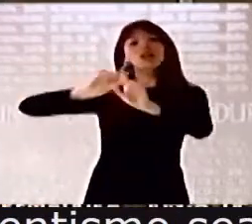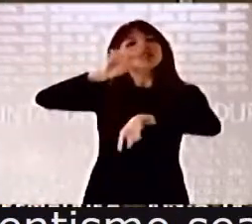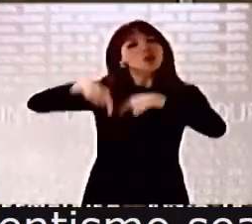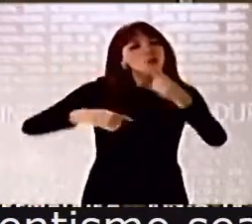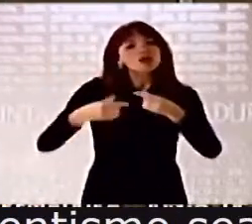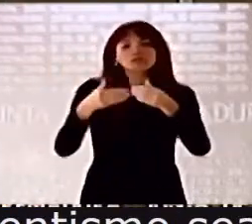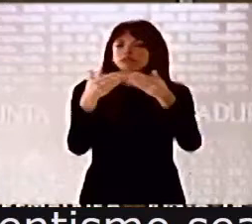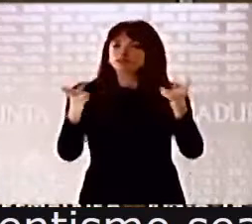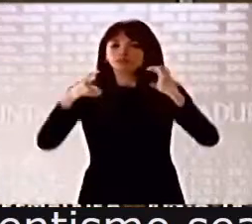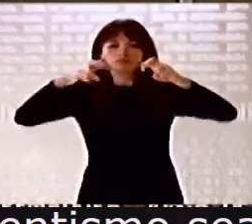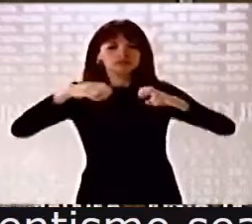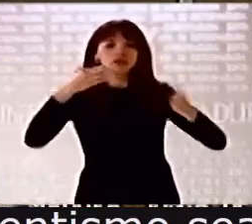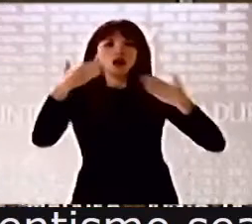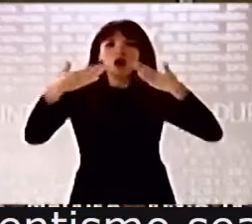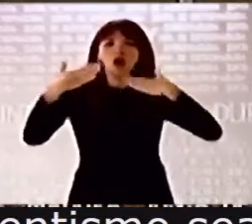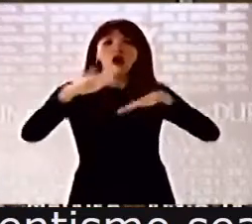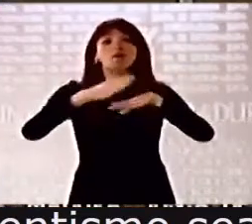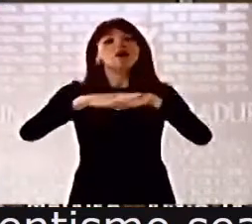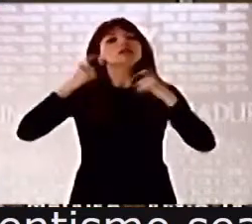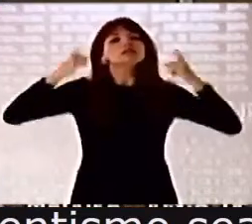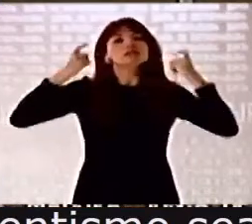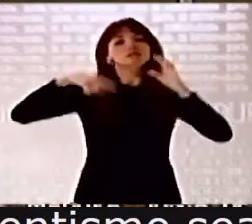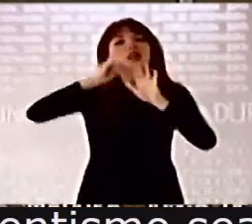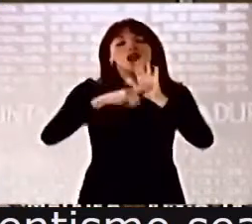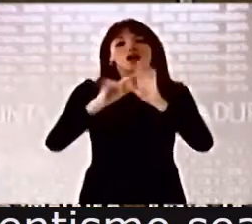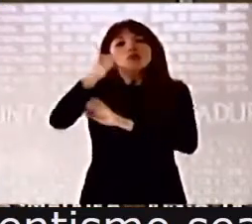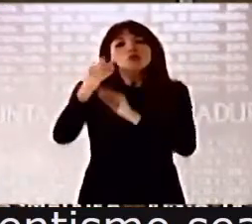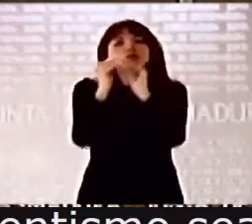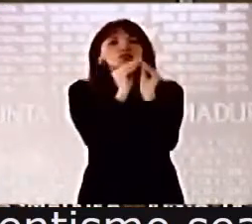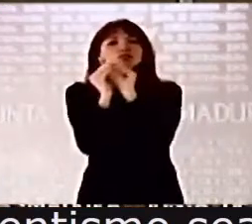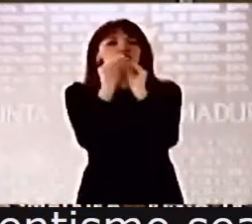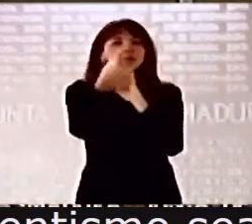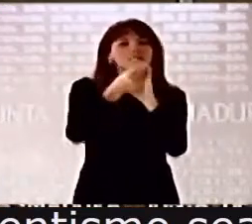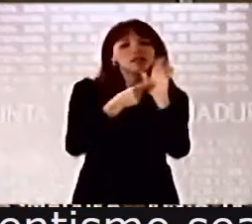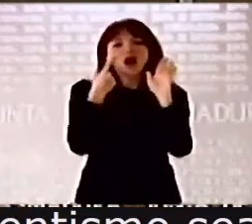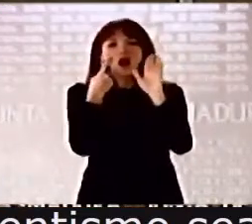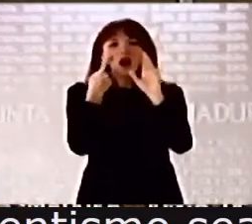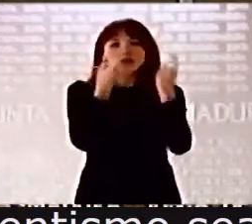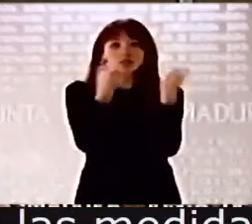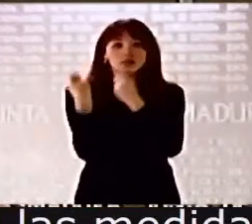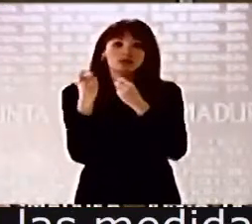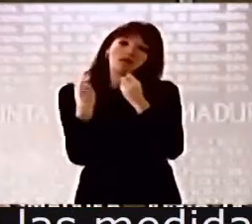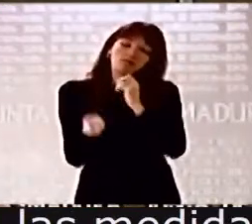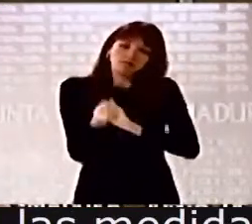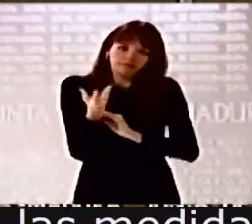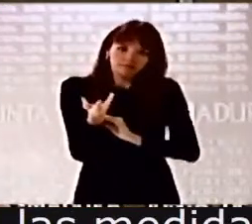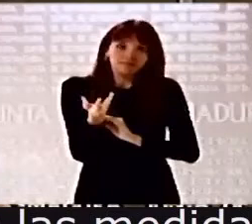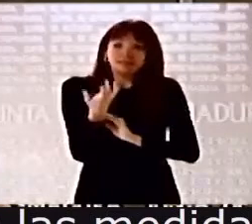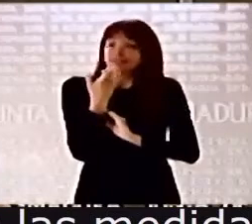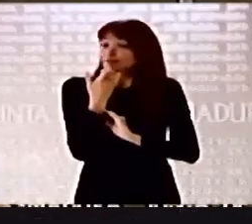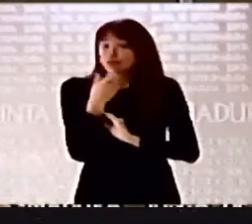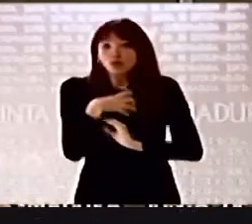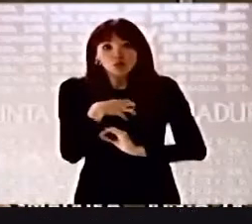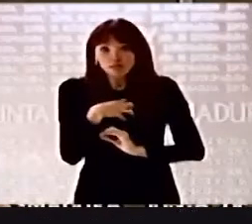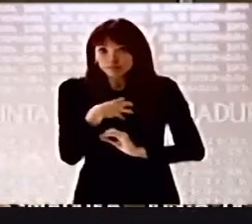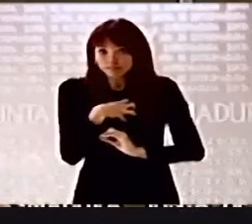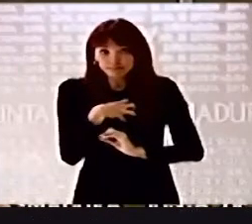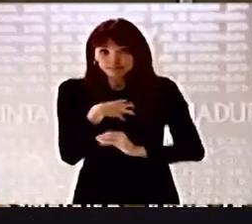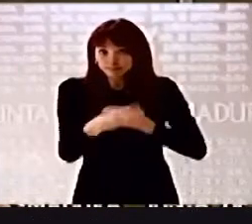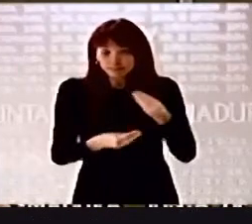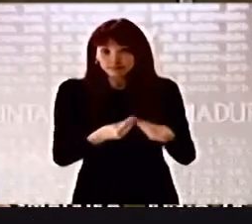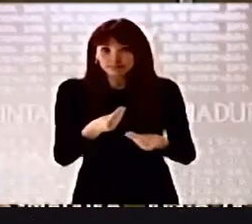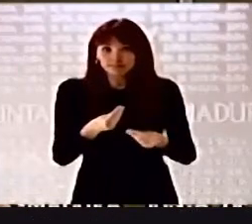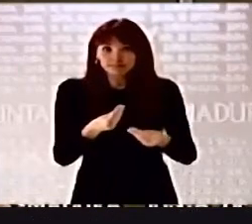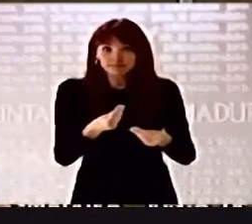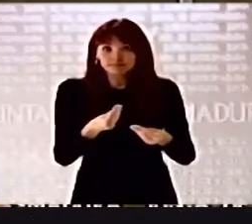hacia adelante las leyes y las medidas necesarias, ¿no? Y si no se hace,